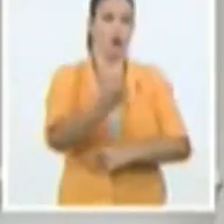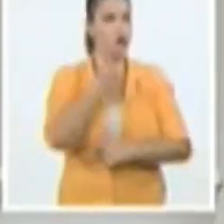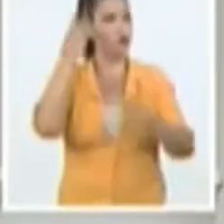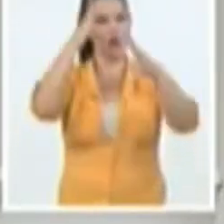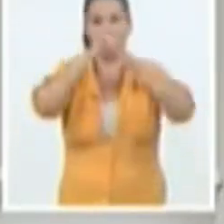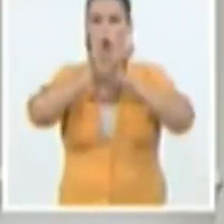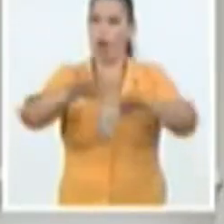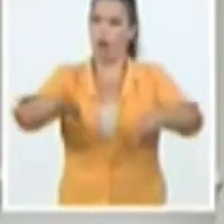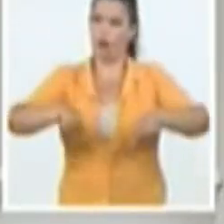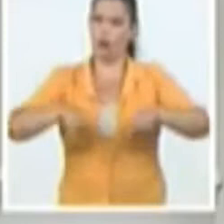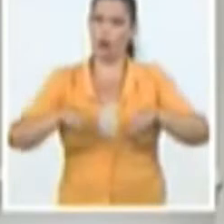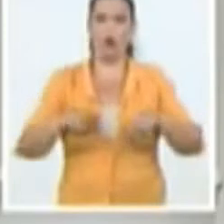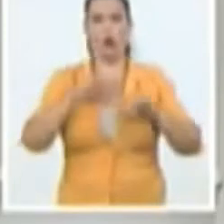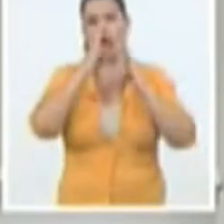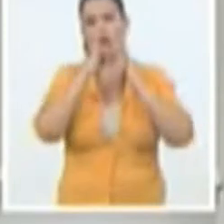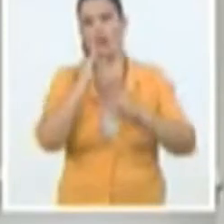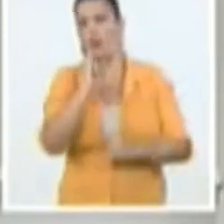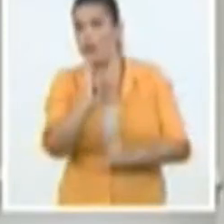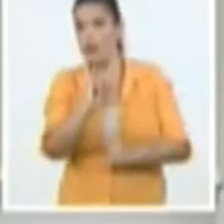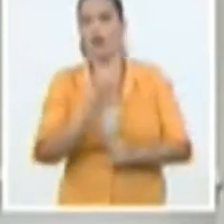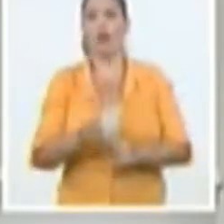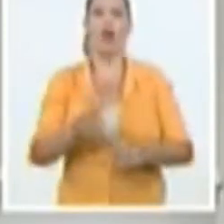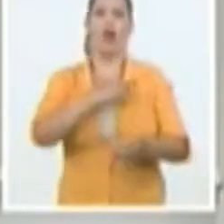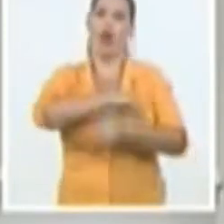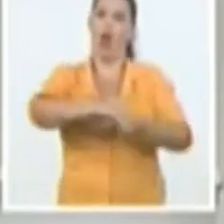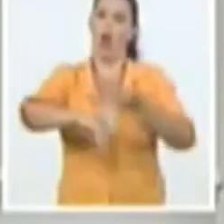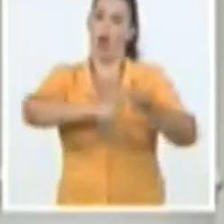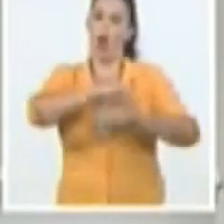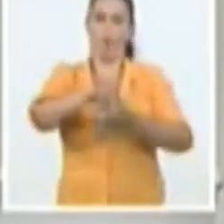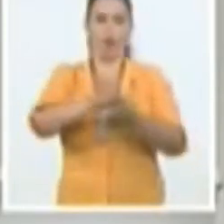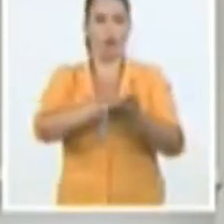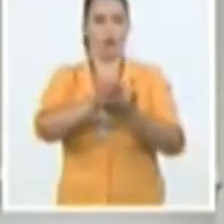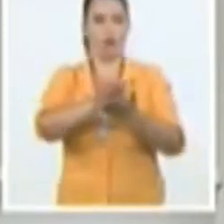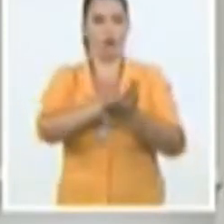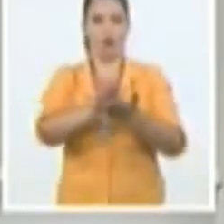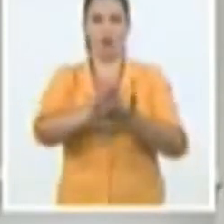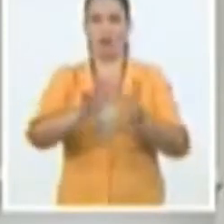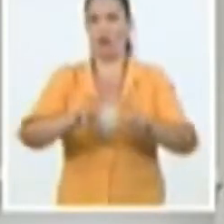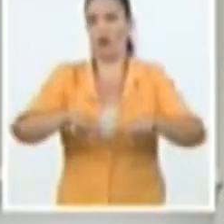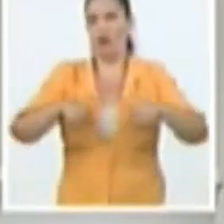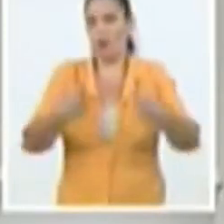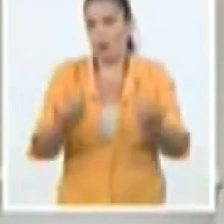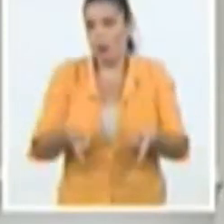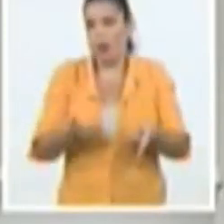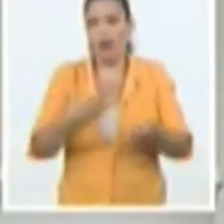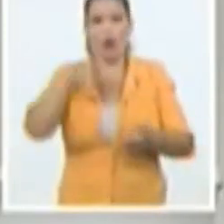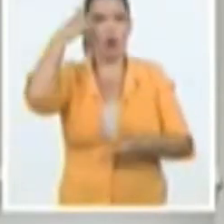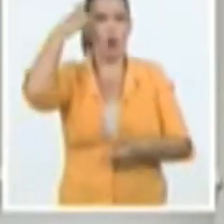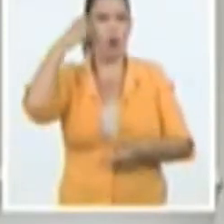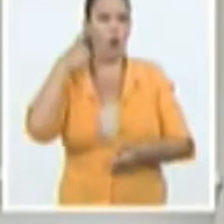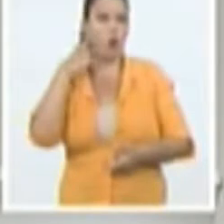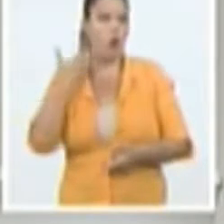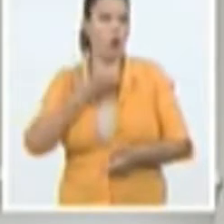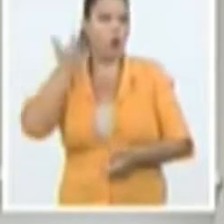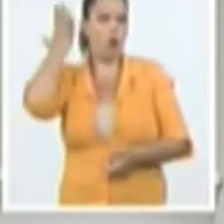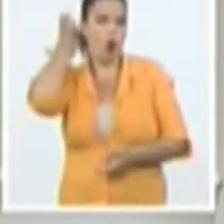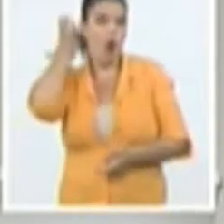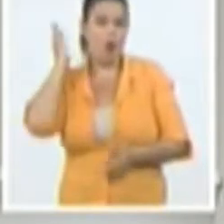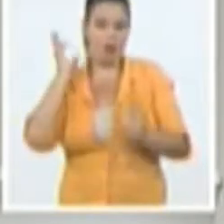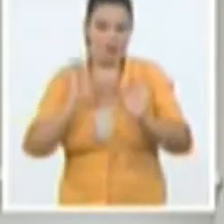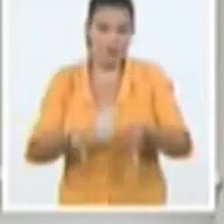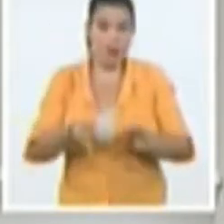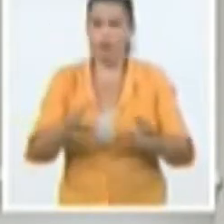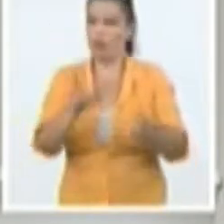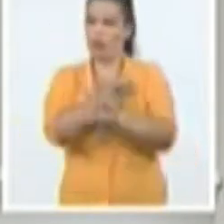interna ni dar cauce a los deseos de restauración neocolonial que han acumulado algunos y que se refuerzan